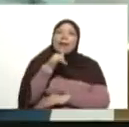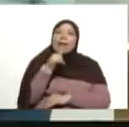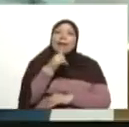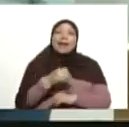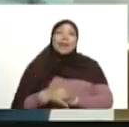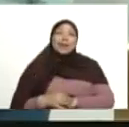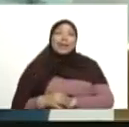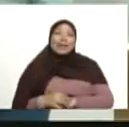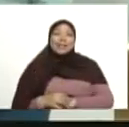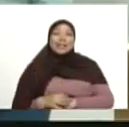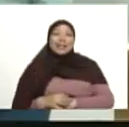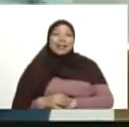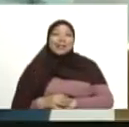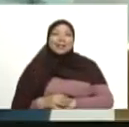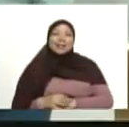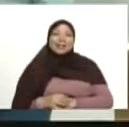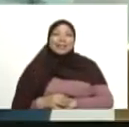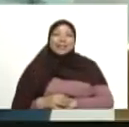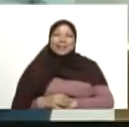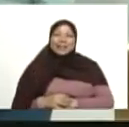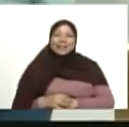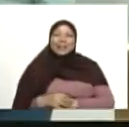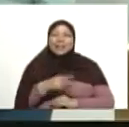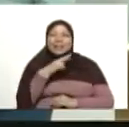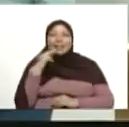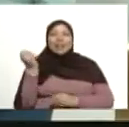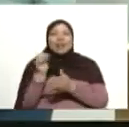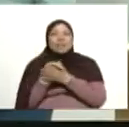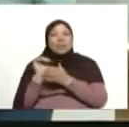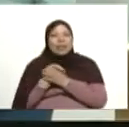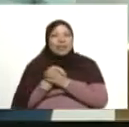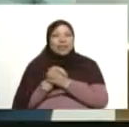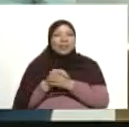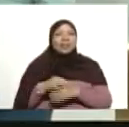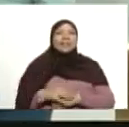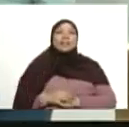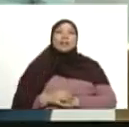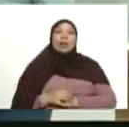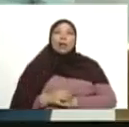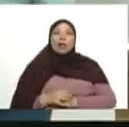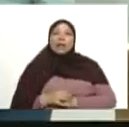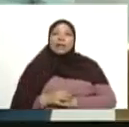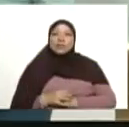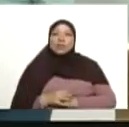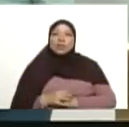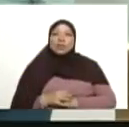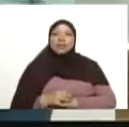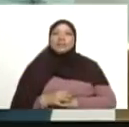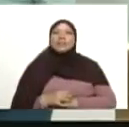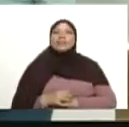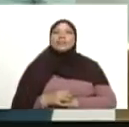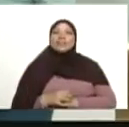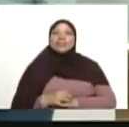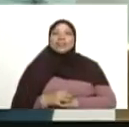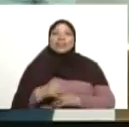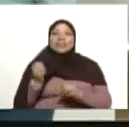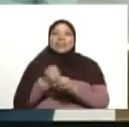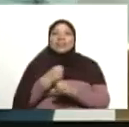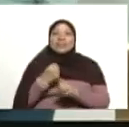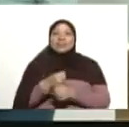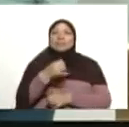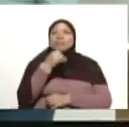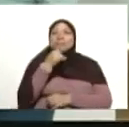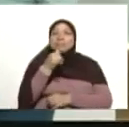fuimos levantando de 100 en 100. Llegamos a miles, a millones, hasta el triunfo de la revolución. Y así